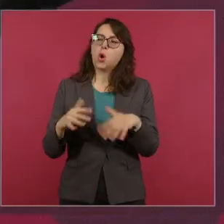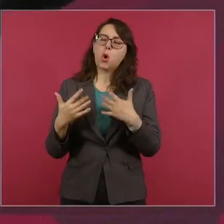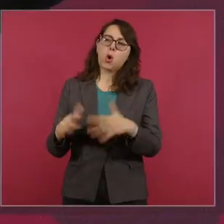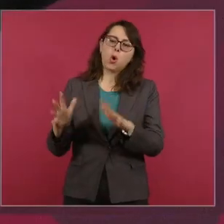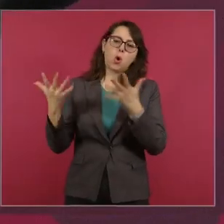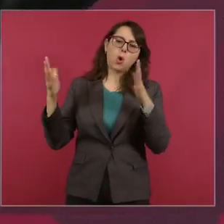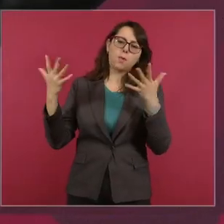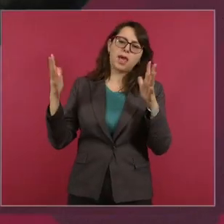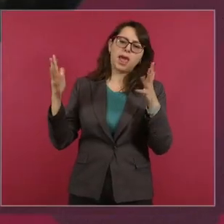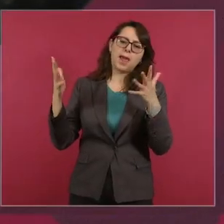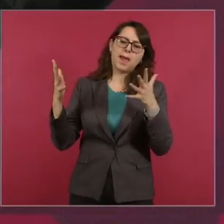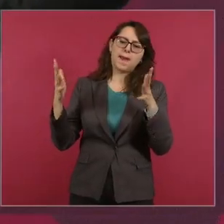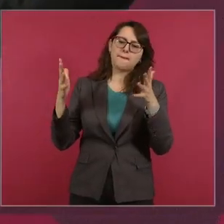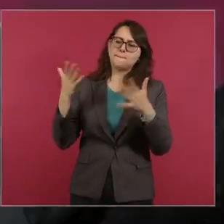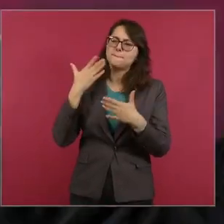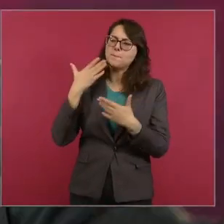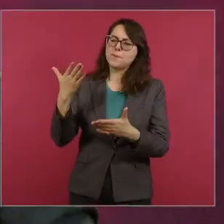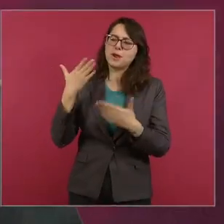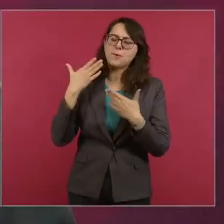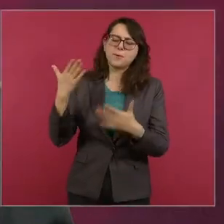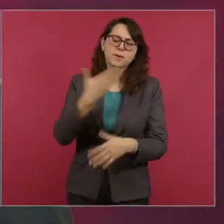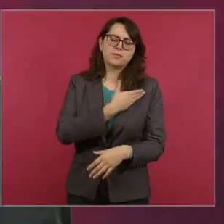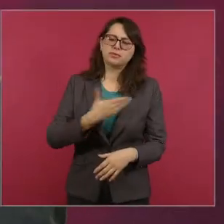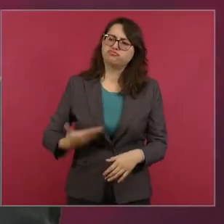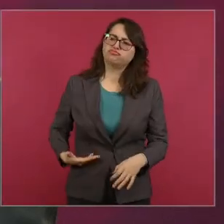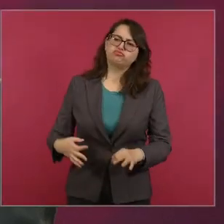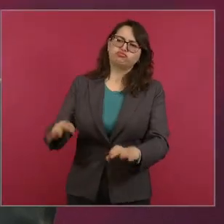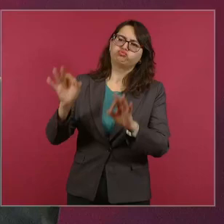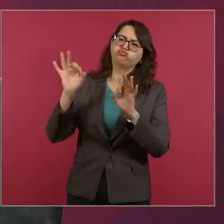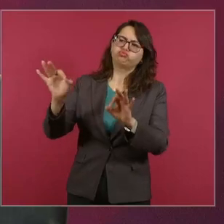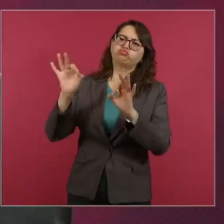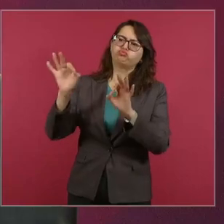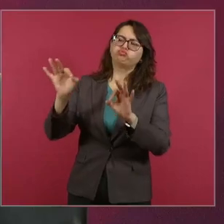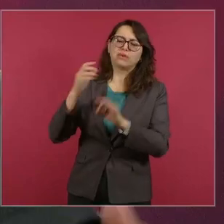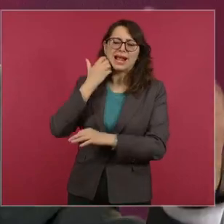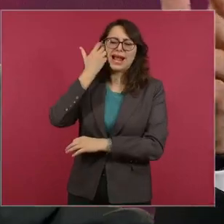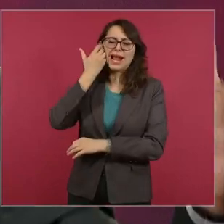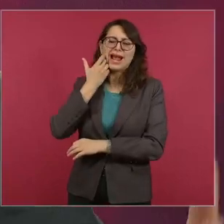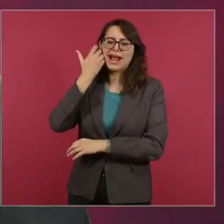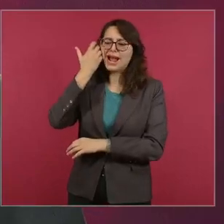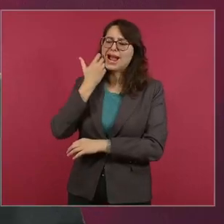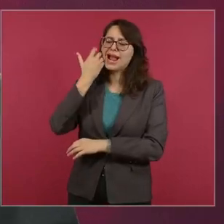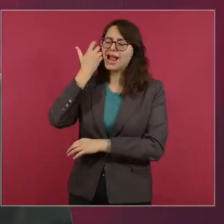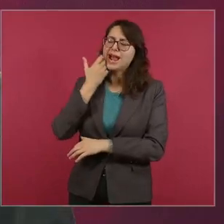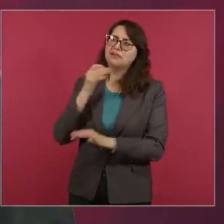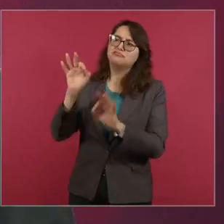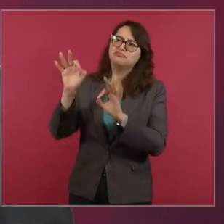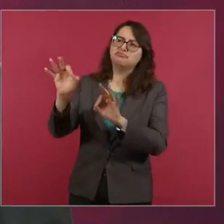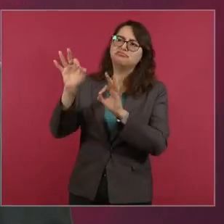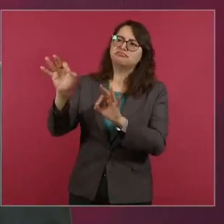al presidente, lo que diga el presidente.